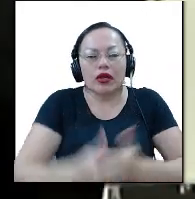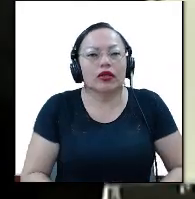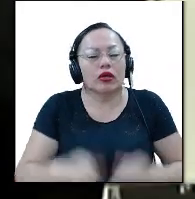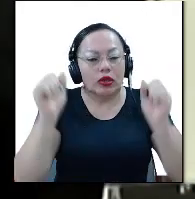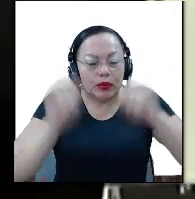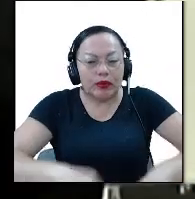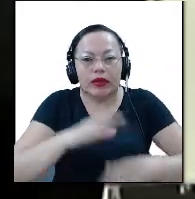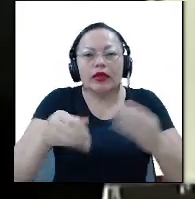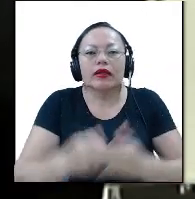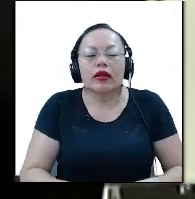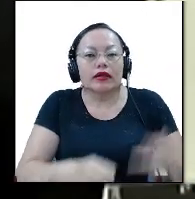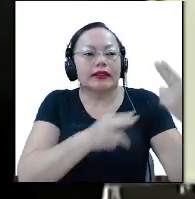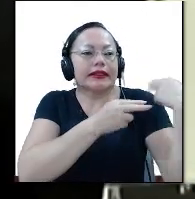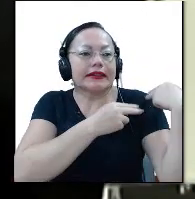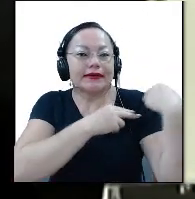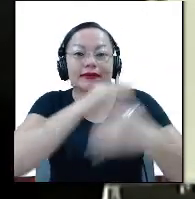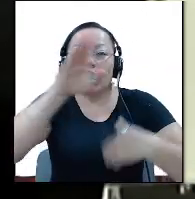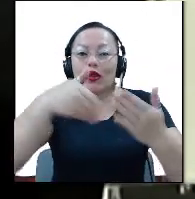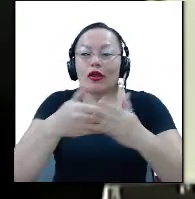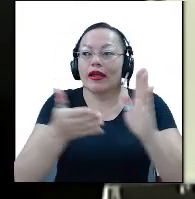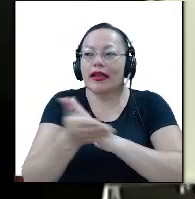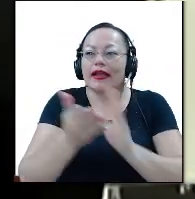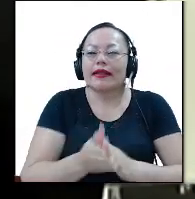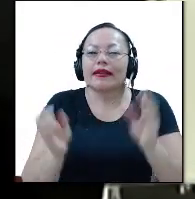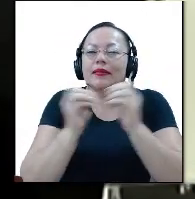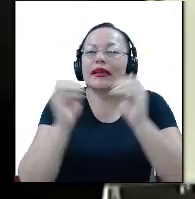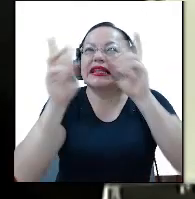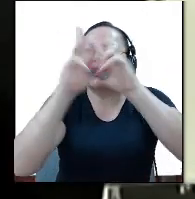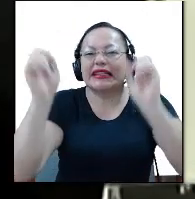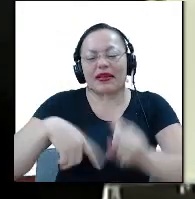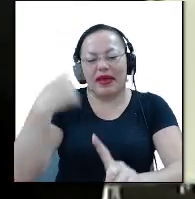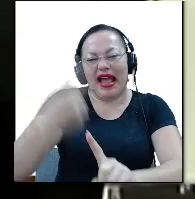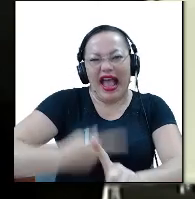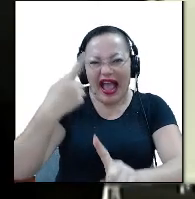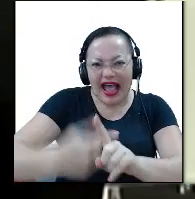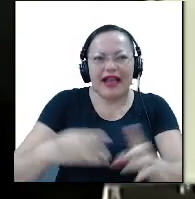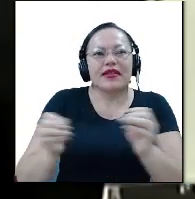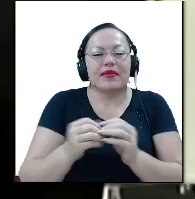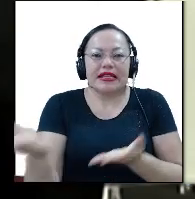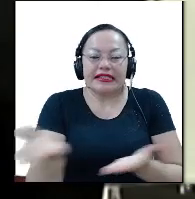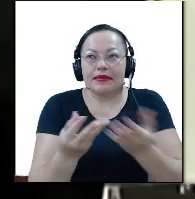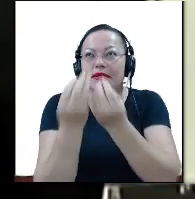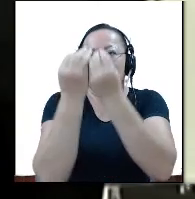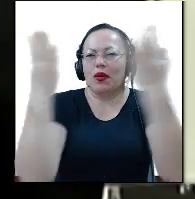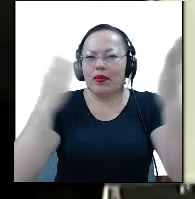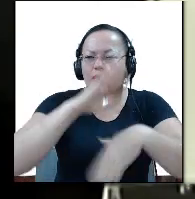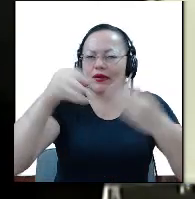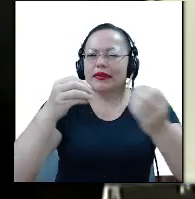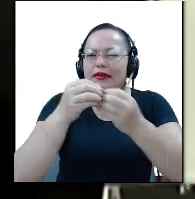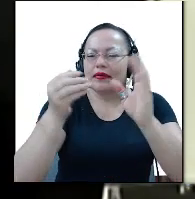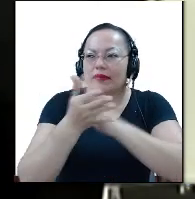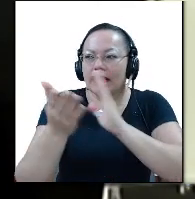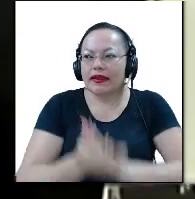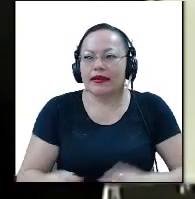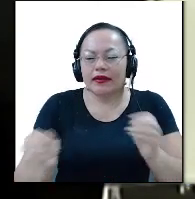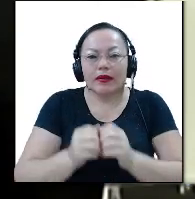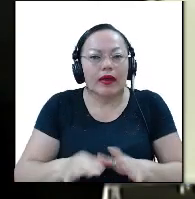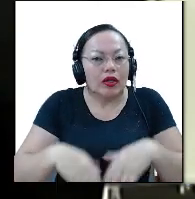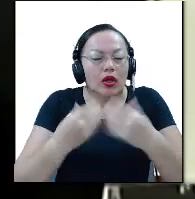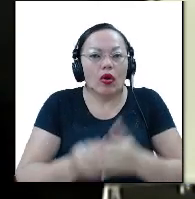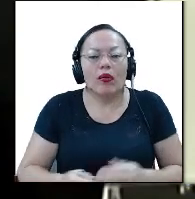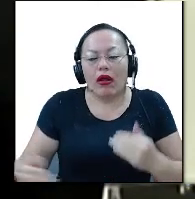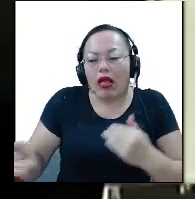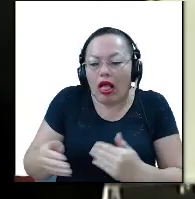a sus obligaciones, el tema de arriendos, el tema de servicios públicos, para que no se le vaya a empezar a